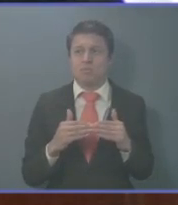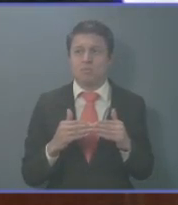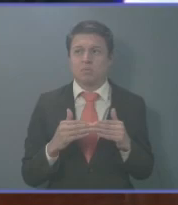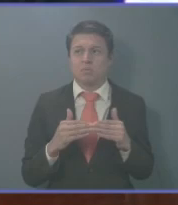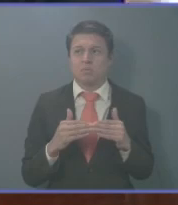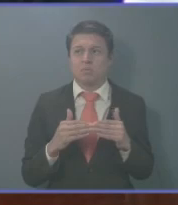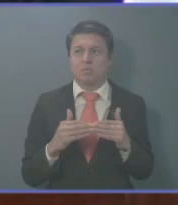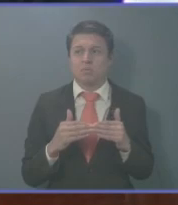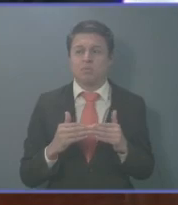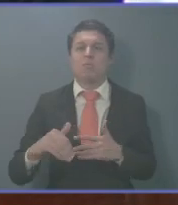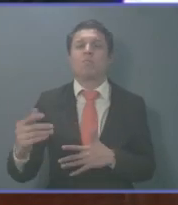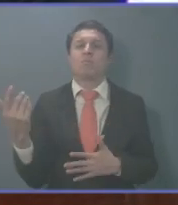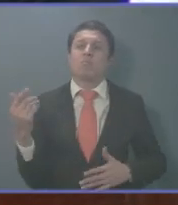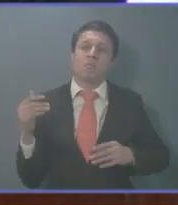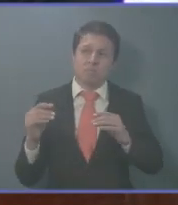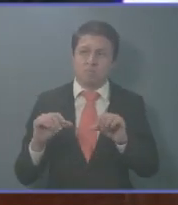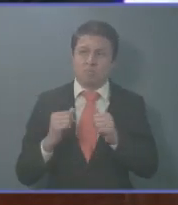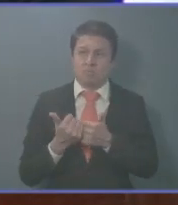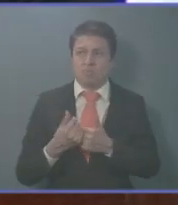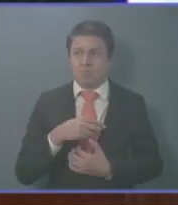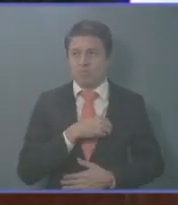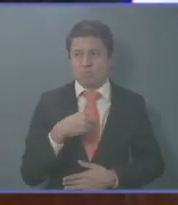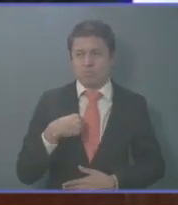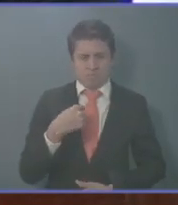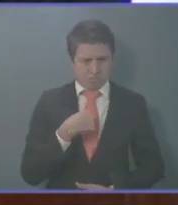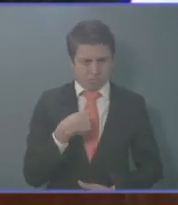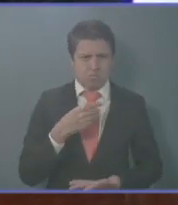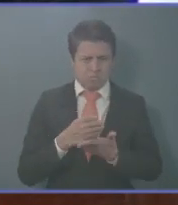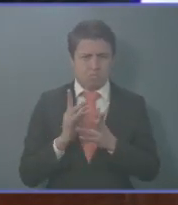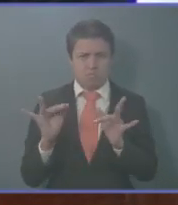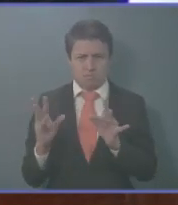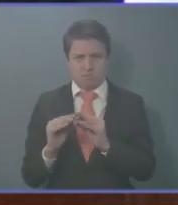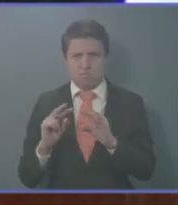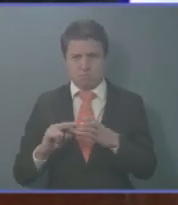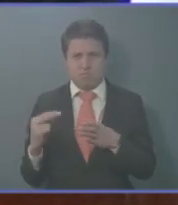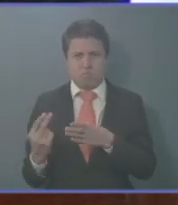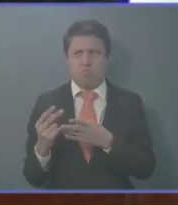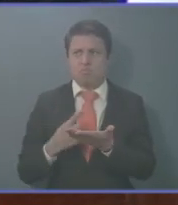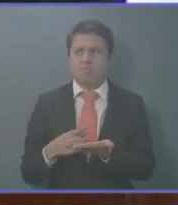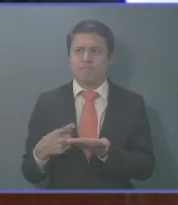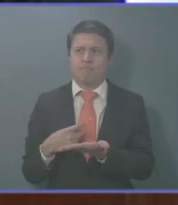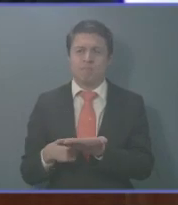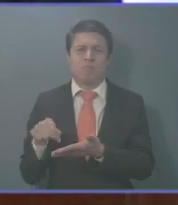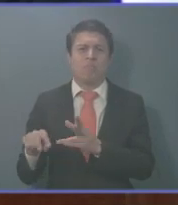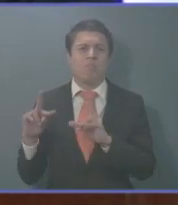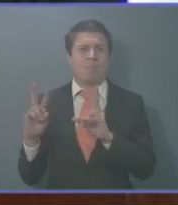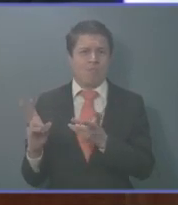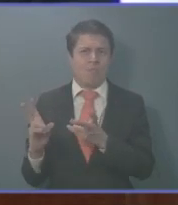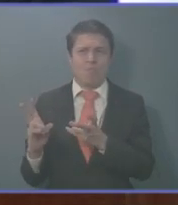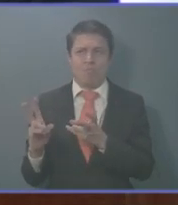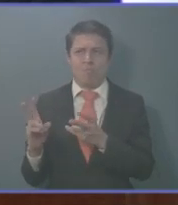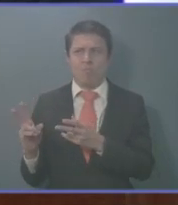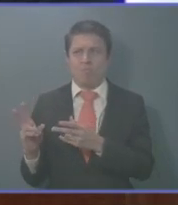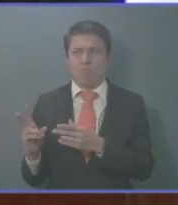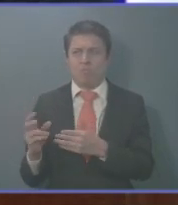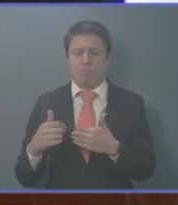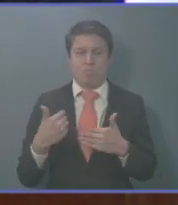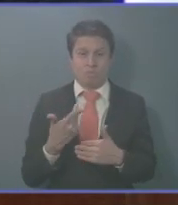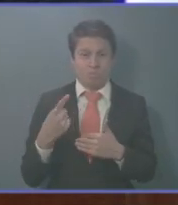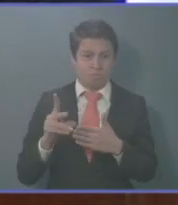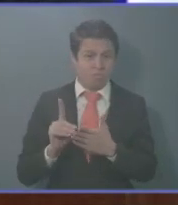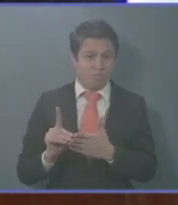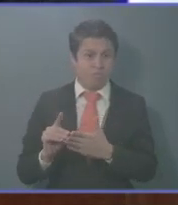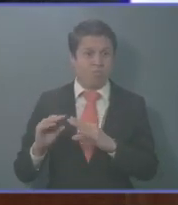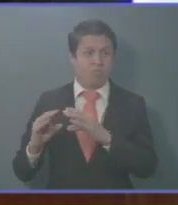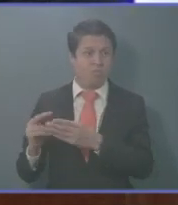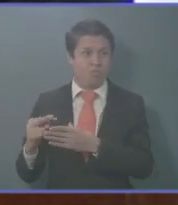el Colegio Médico. Este servidor incluso estuvo sentado con el Colegio Médico para discutir este proyecto tan importante para